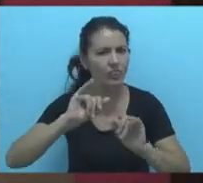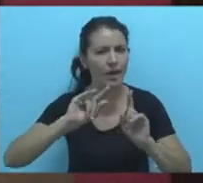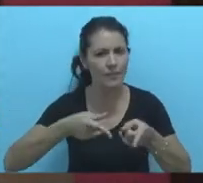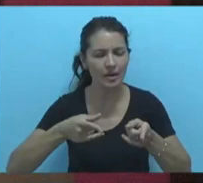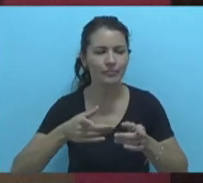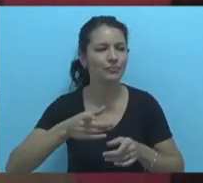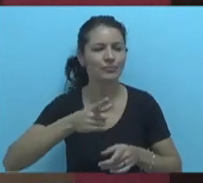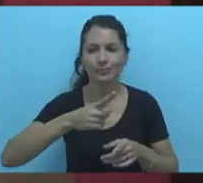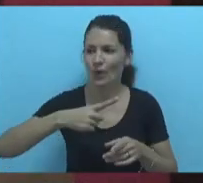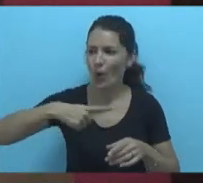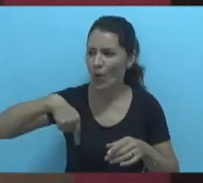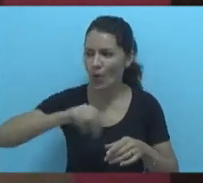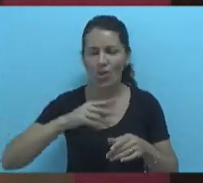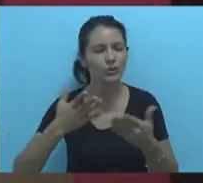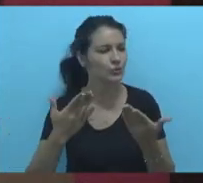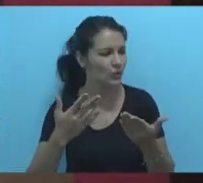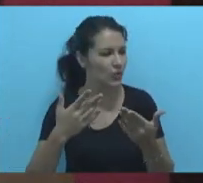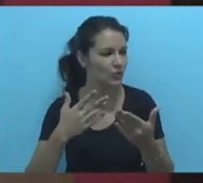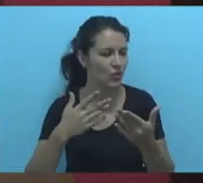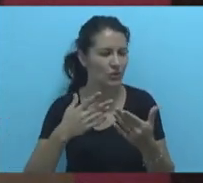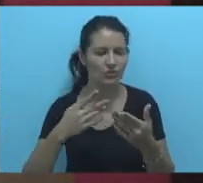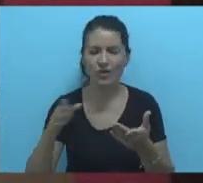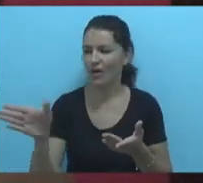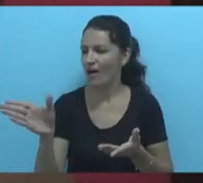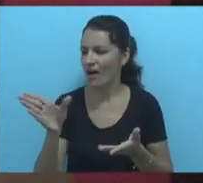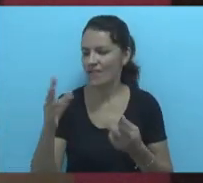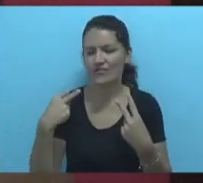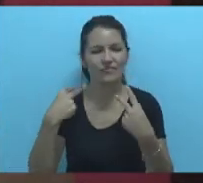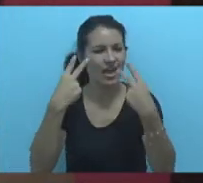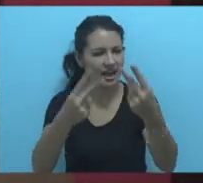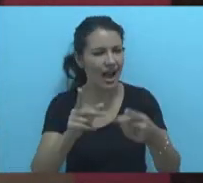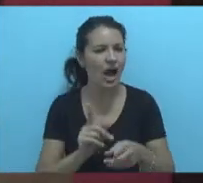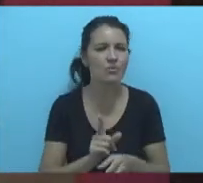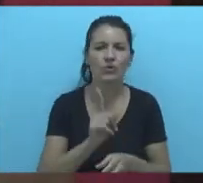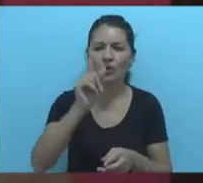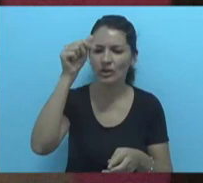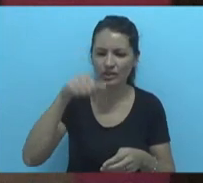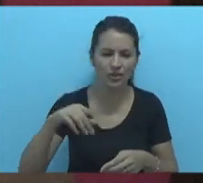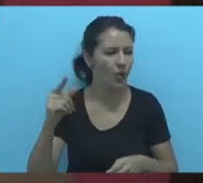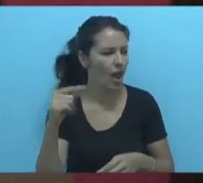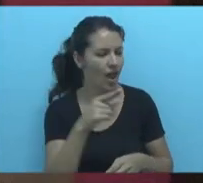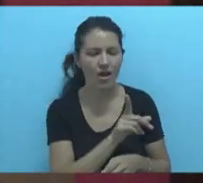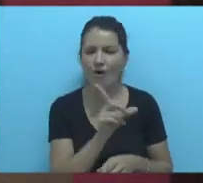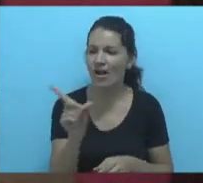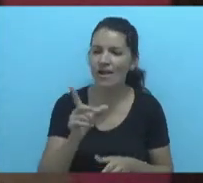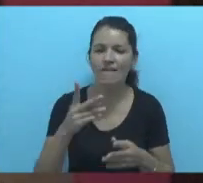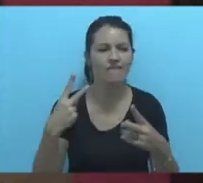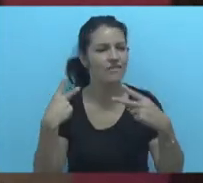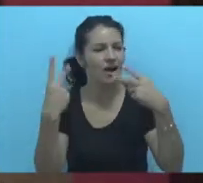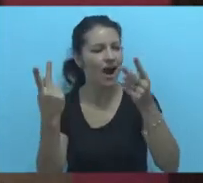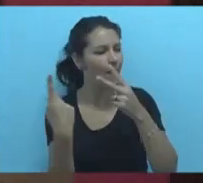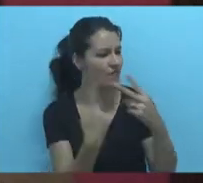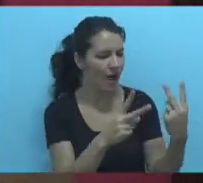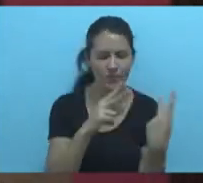presentes, la posibilidad de transitar la provincia de norte a sur, de este a oeste, y vemos que falta mucho